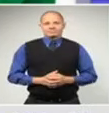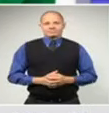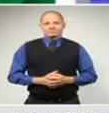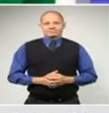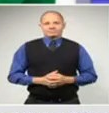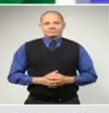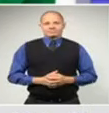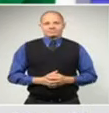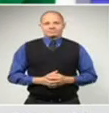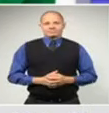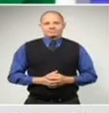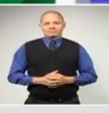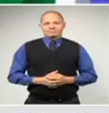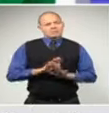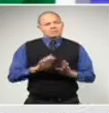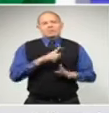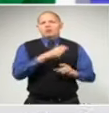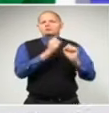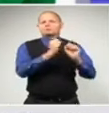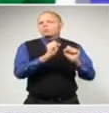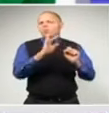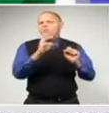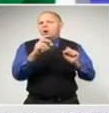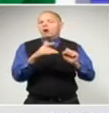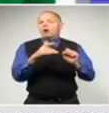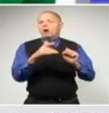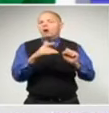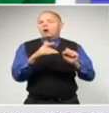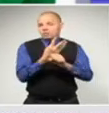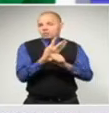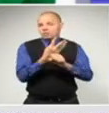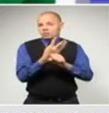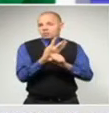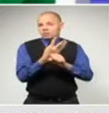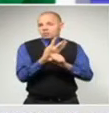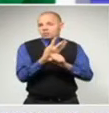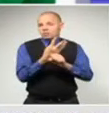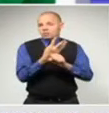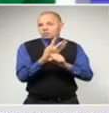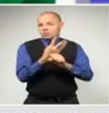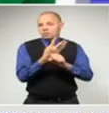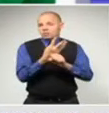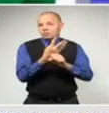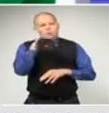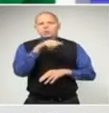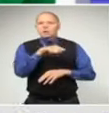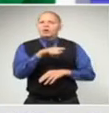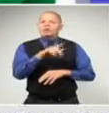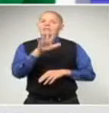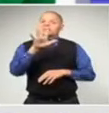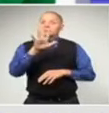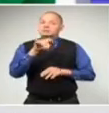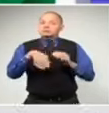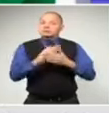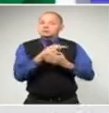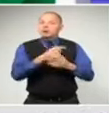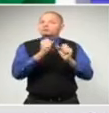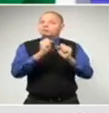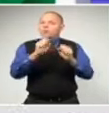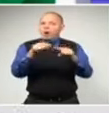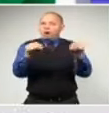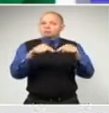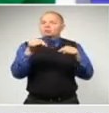Y después de una estadía de 6 días en el hospital, 5 de ellos en terapia intensiva, teniendo en